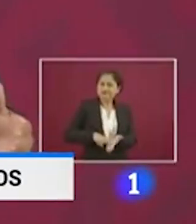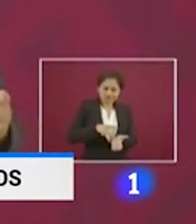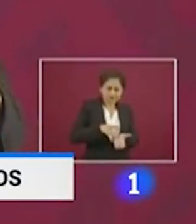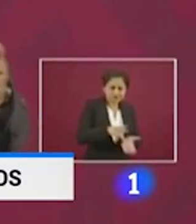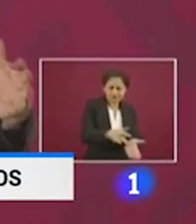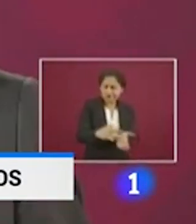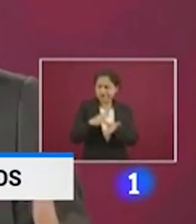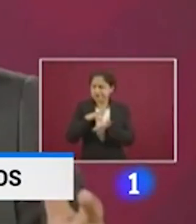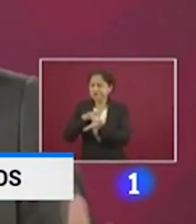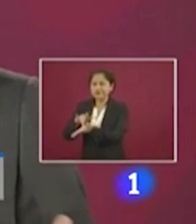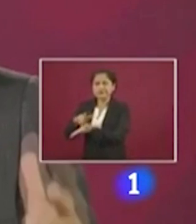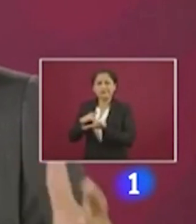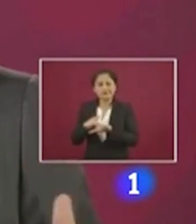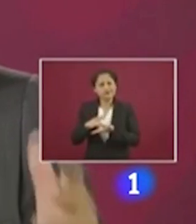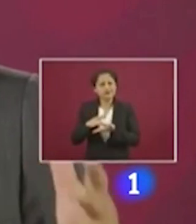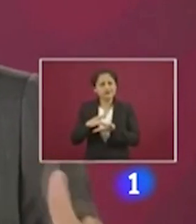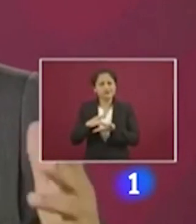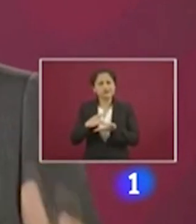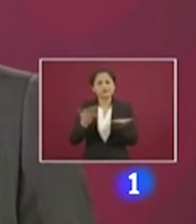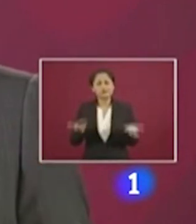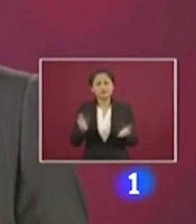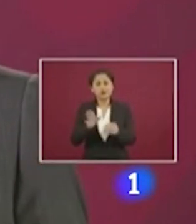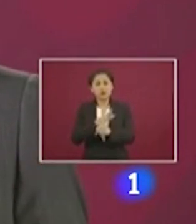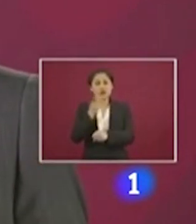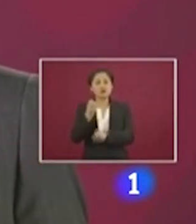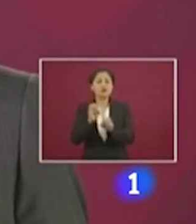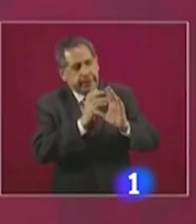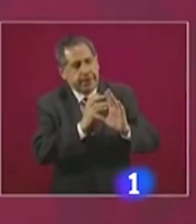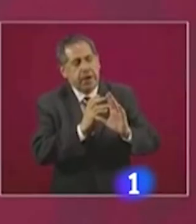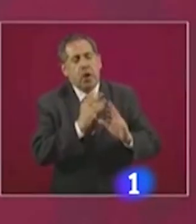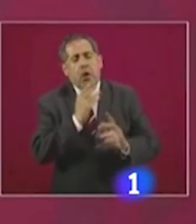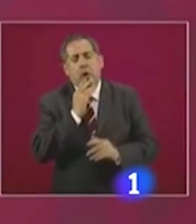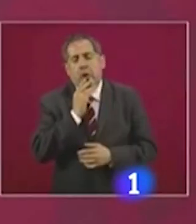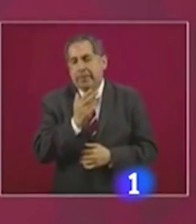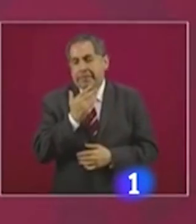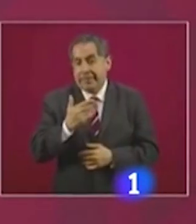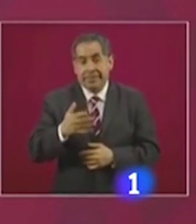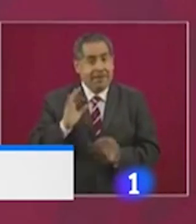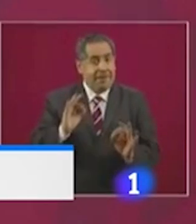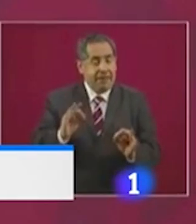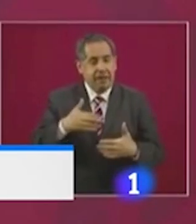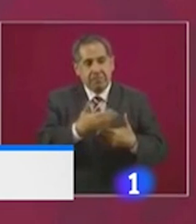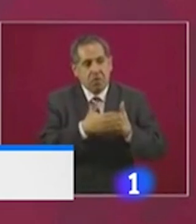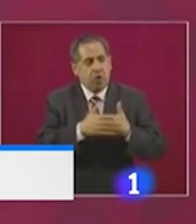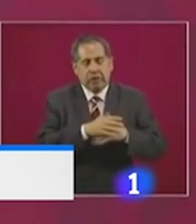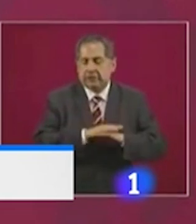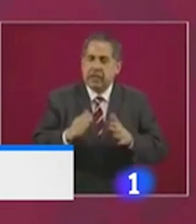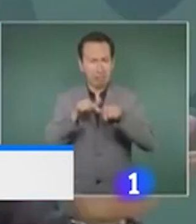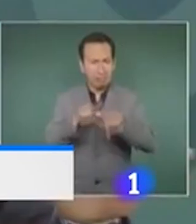los ve como adversarios. La pandemia ha tenido desde su inicio a la confrontación política como telón de